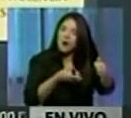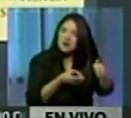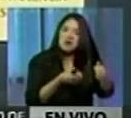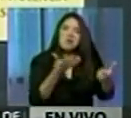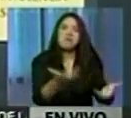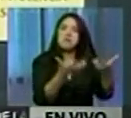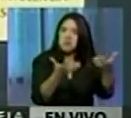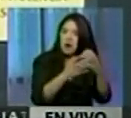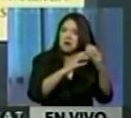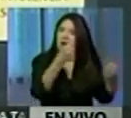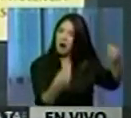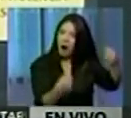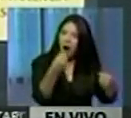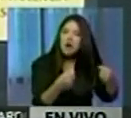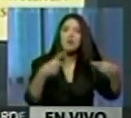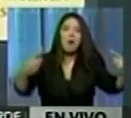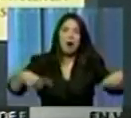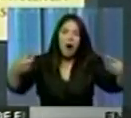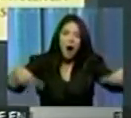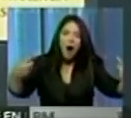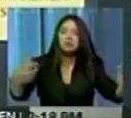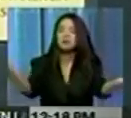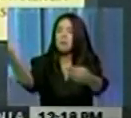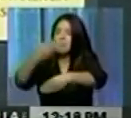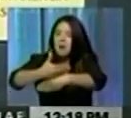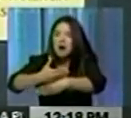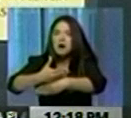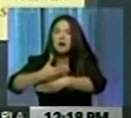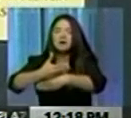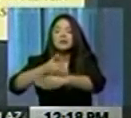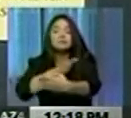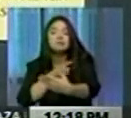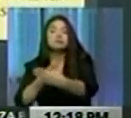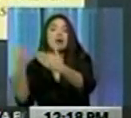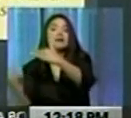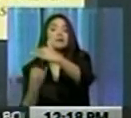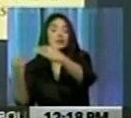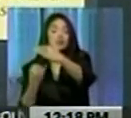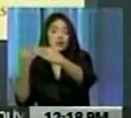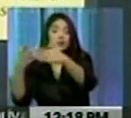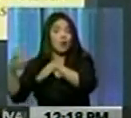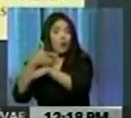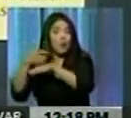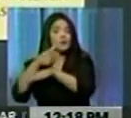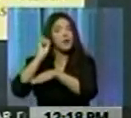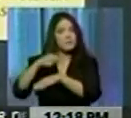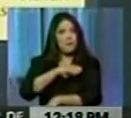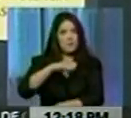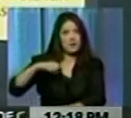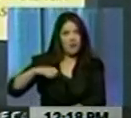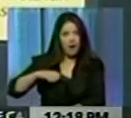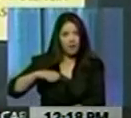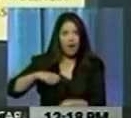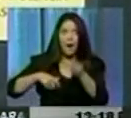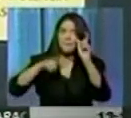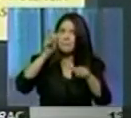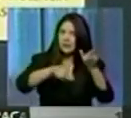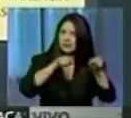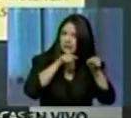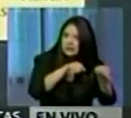de vehículos y cauchos, cierres de vías y atentados contra instituciones privadas y públicas. Los ciudadanos implicados en